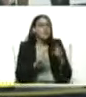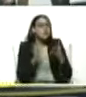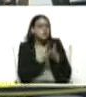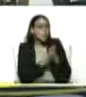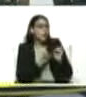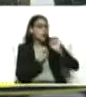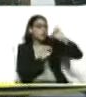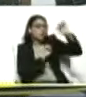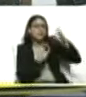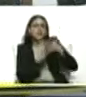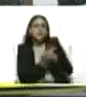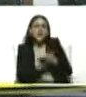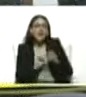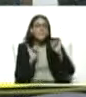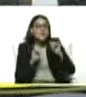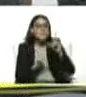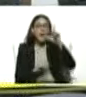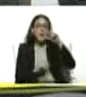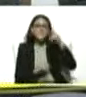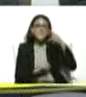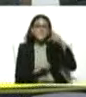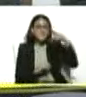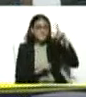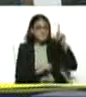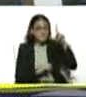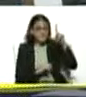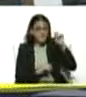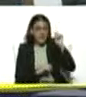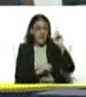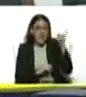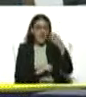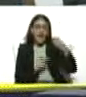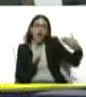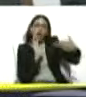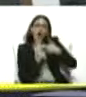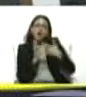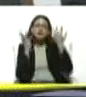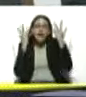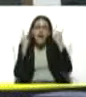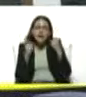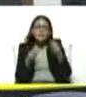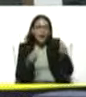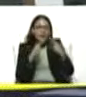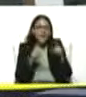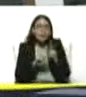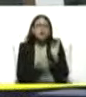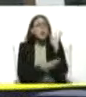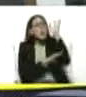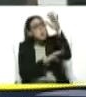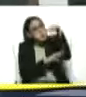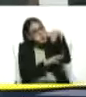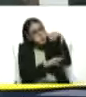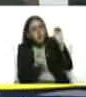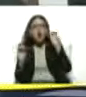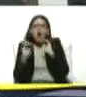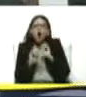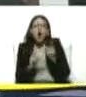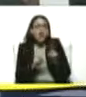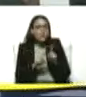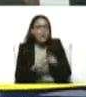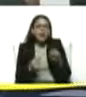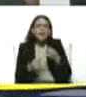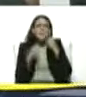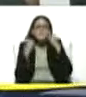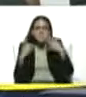poder controlar estas pequeñas plagas que atentan contra los cultivos, controlar las poblaciones de estos insectos. Y una siguiente